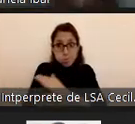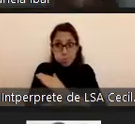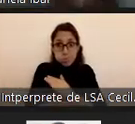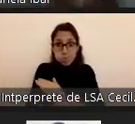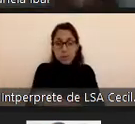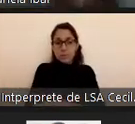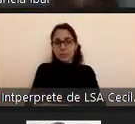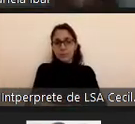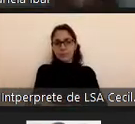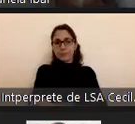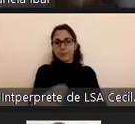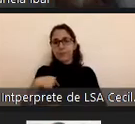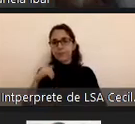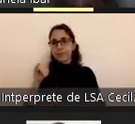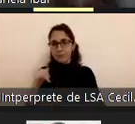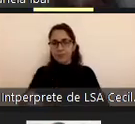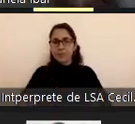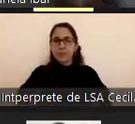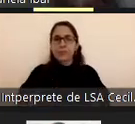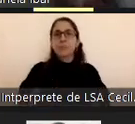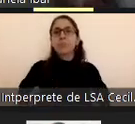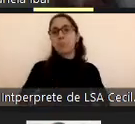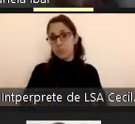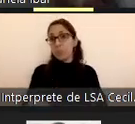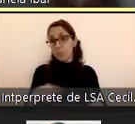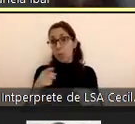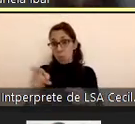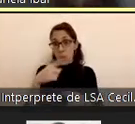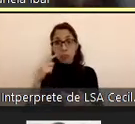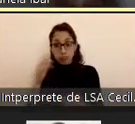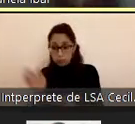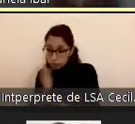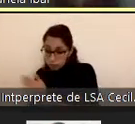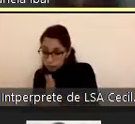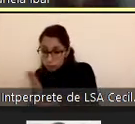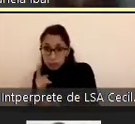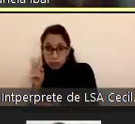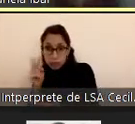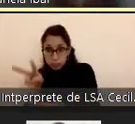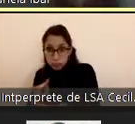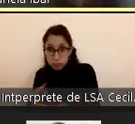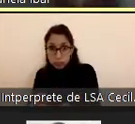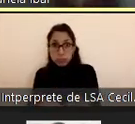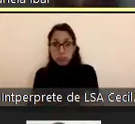sí, profe, Bueno, ¿me van siguiendo con la guía impresa?